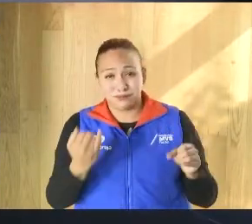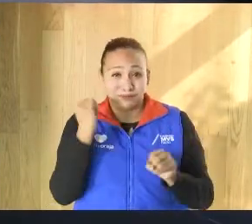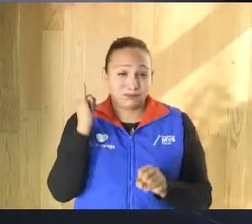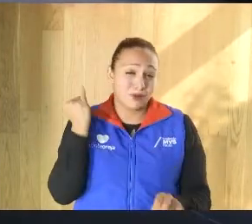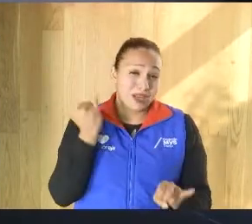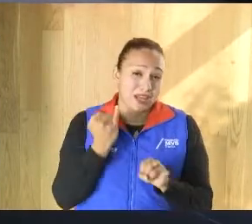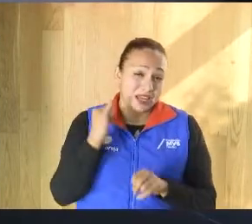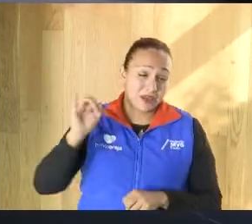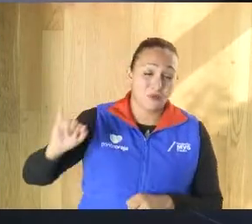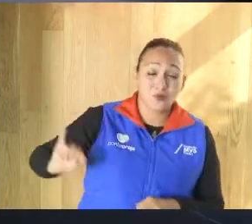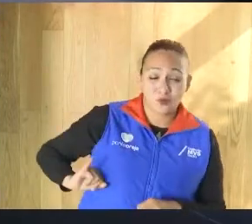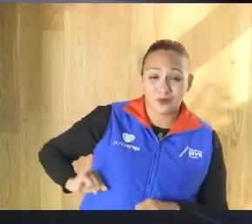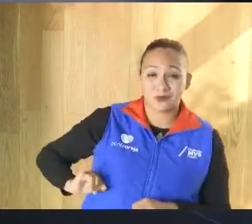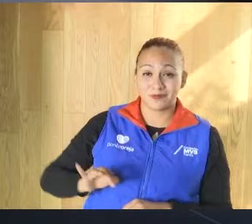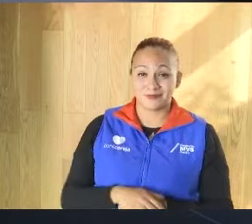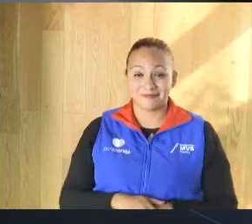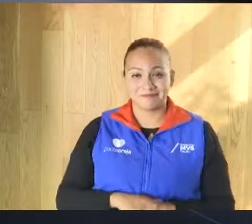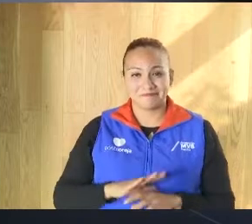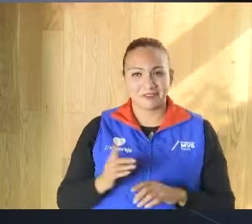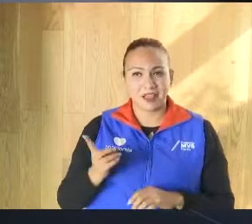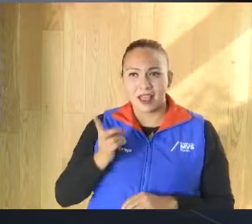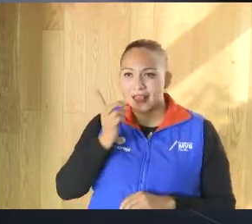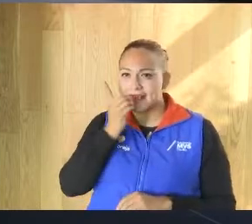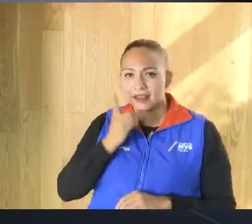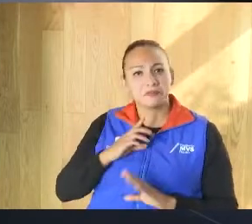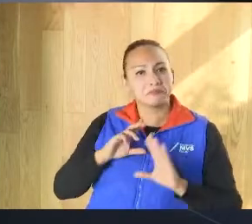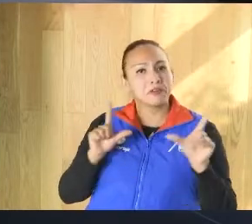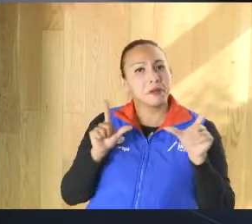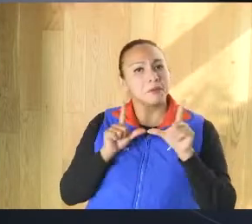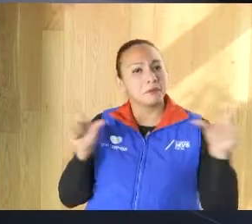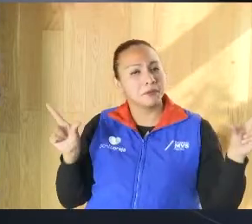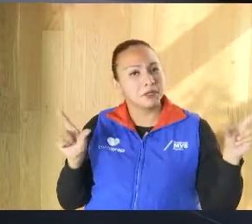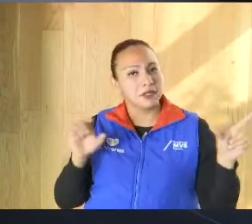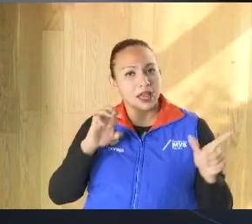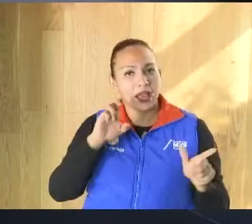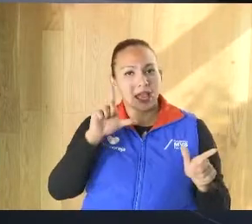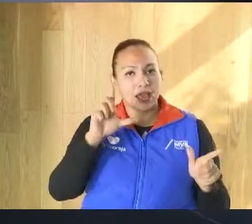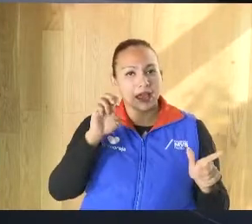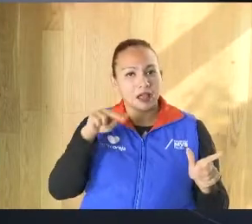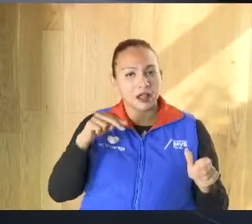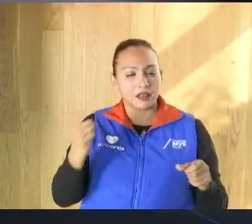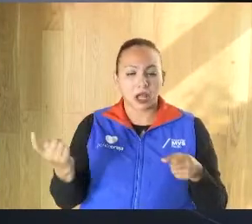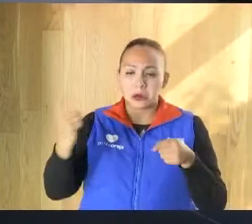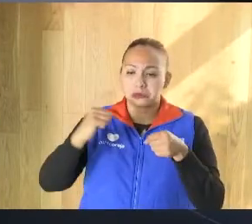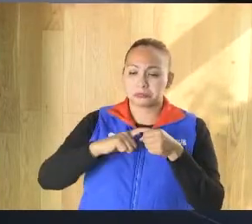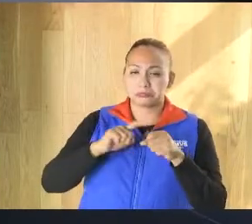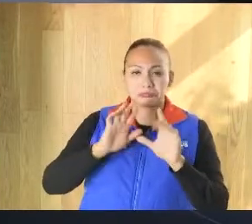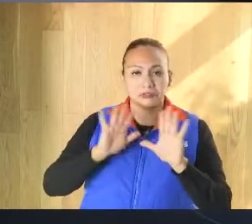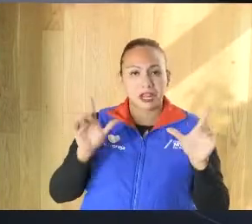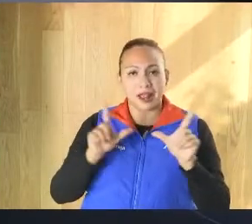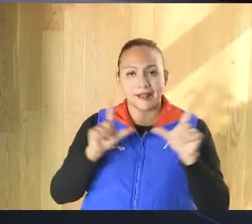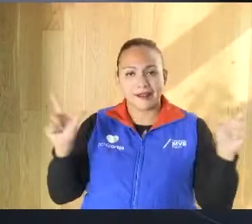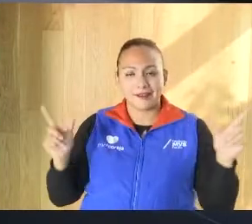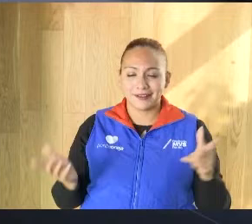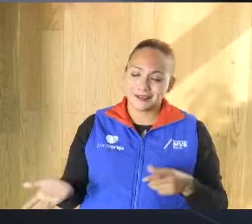bueno, ya nos están avisando que tienen listo la conexión con Elena Ruiz, así que Vamos para allá con ella.